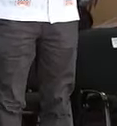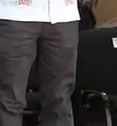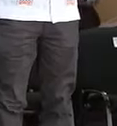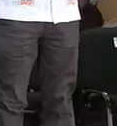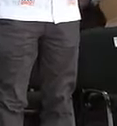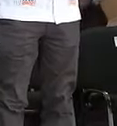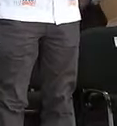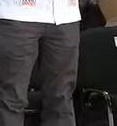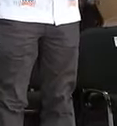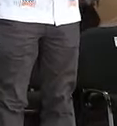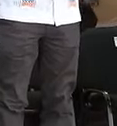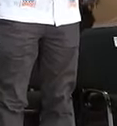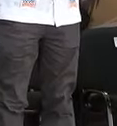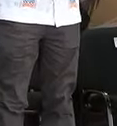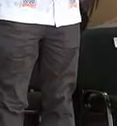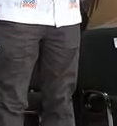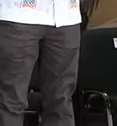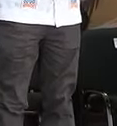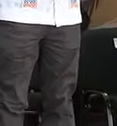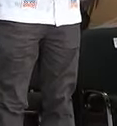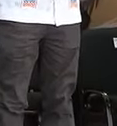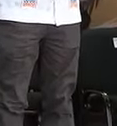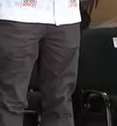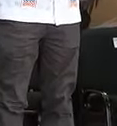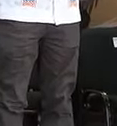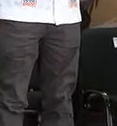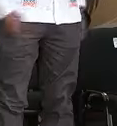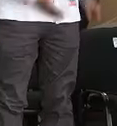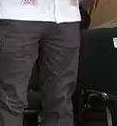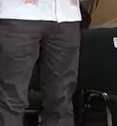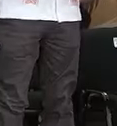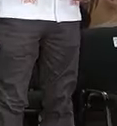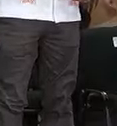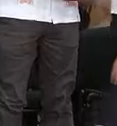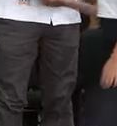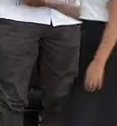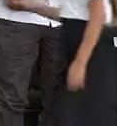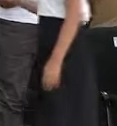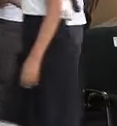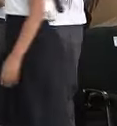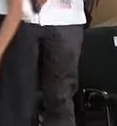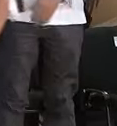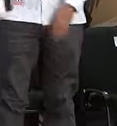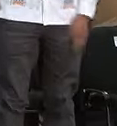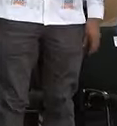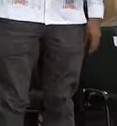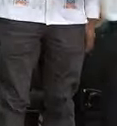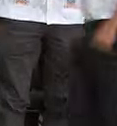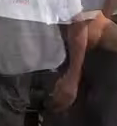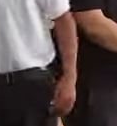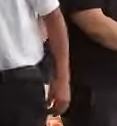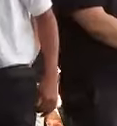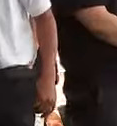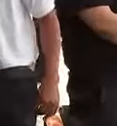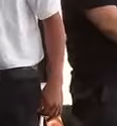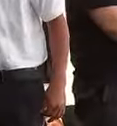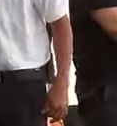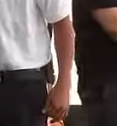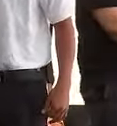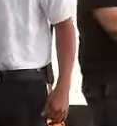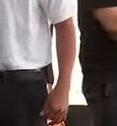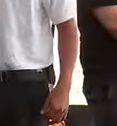alumna de la escuela primaria Benito Juárez, Yesli Zoé Martínez Jacinto, y el alumno del Centro de Integración Social número 3,